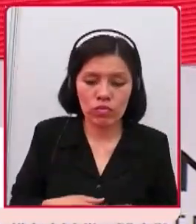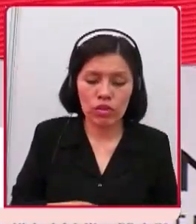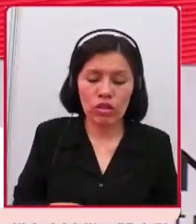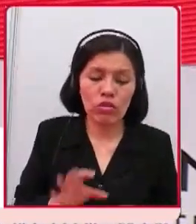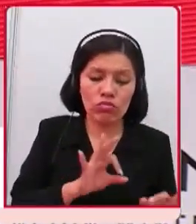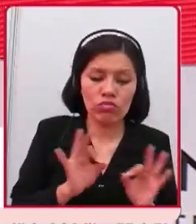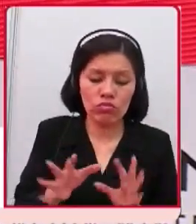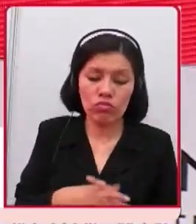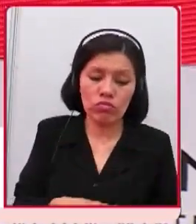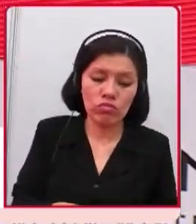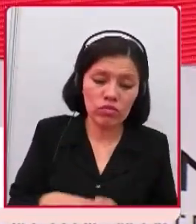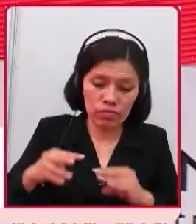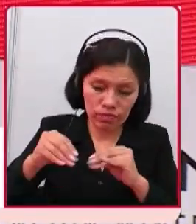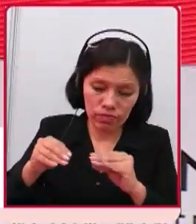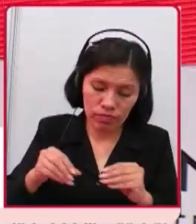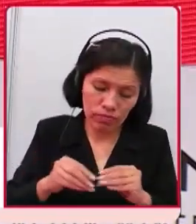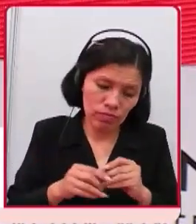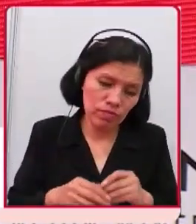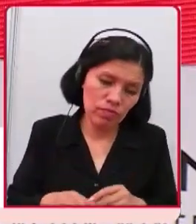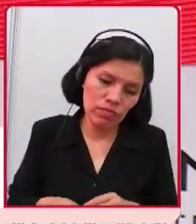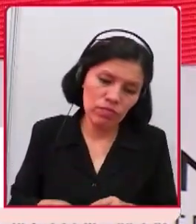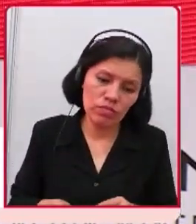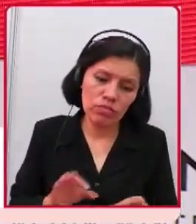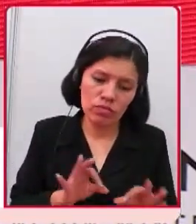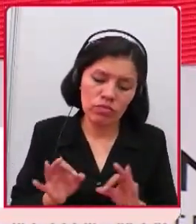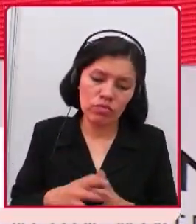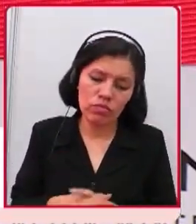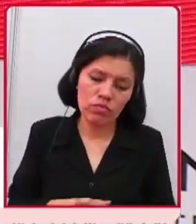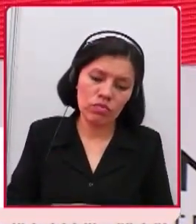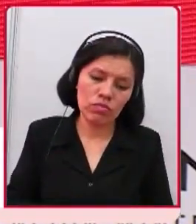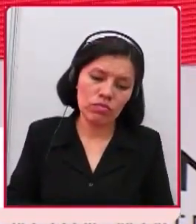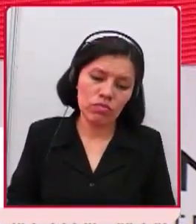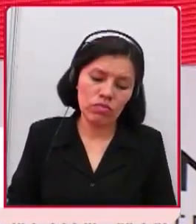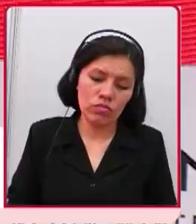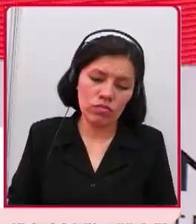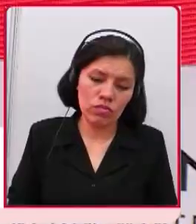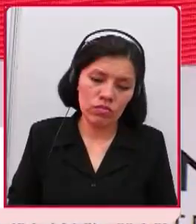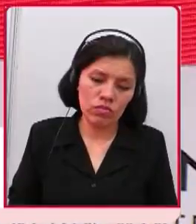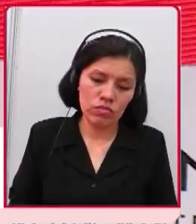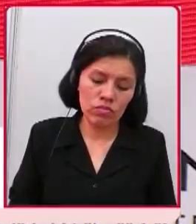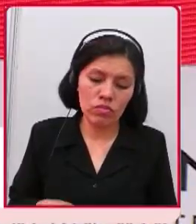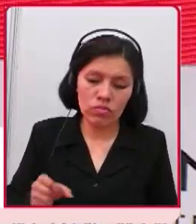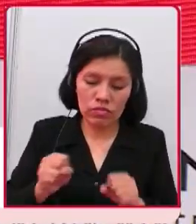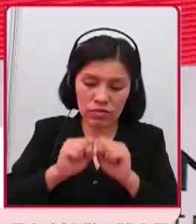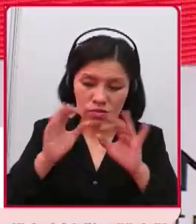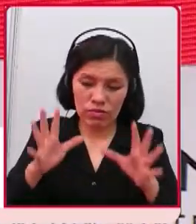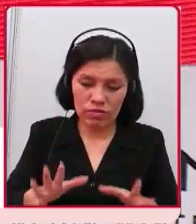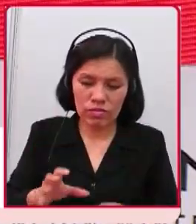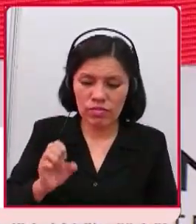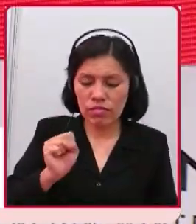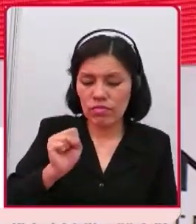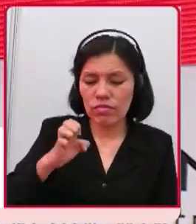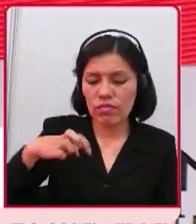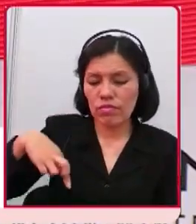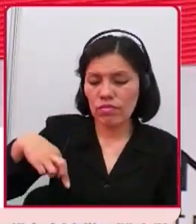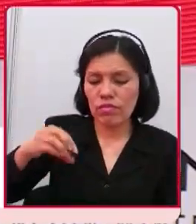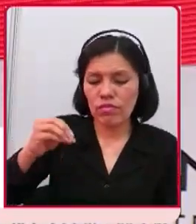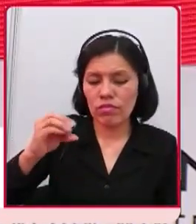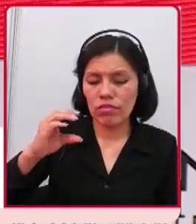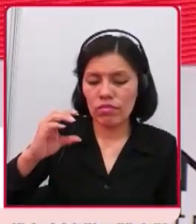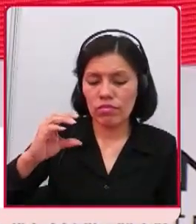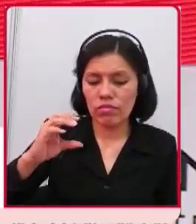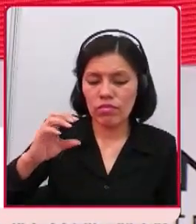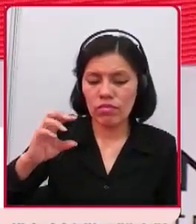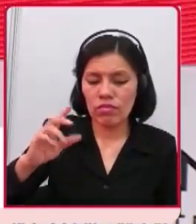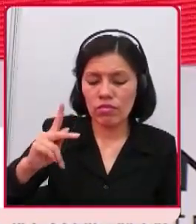Justamente el tema de las arcillas es justamente lo que llega a través de este sistema Spock que les comento, lo utilizamos en lo que es la flotación, en el